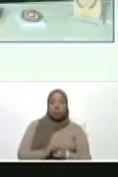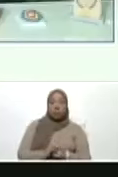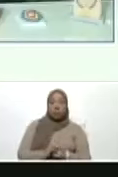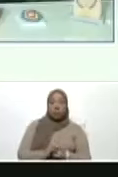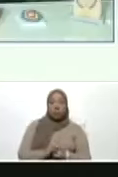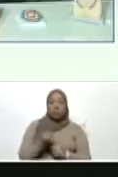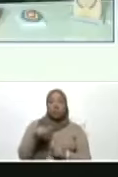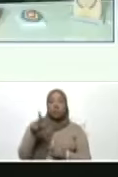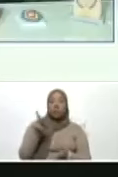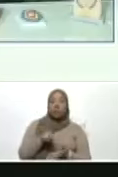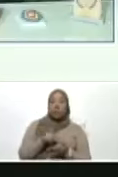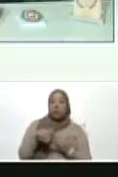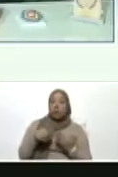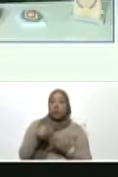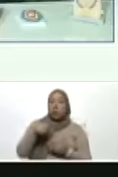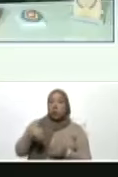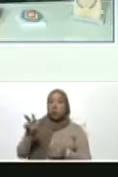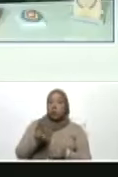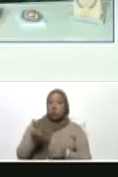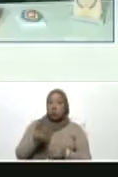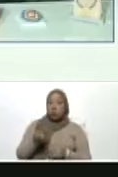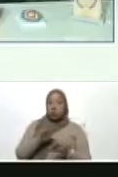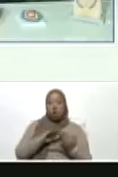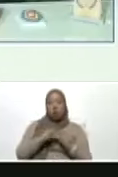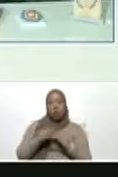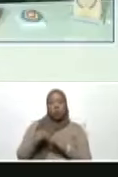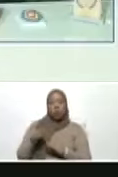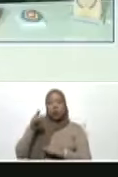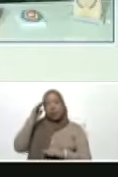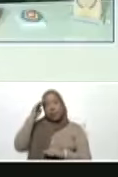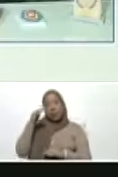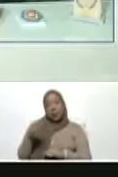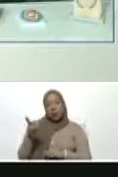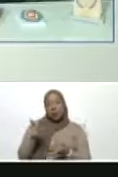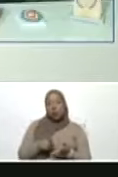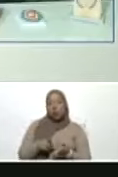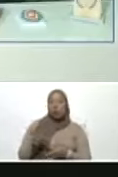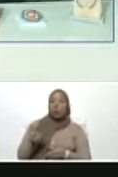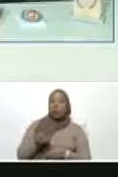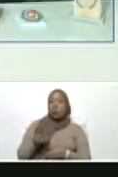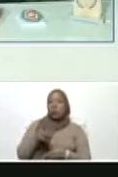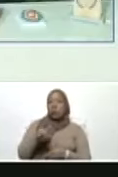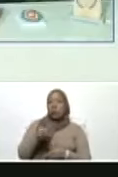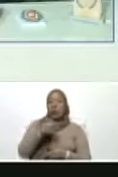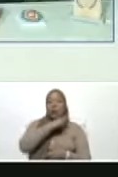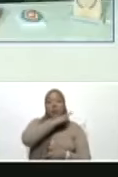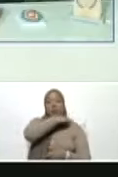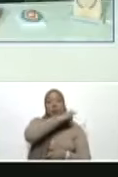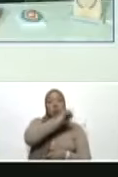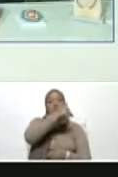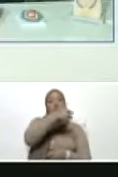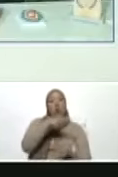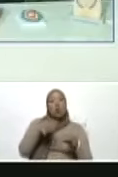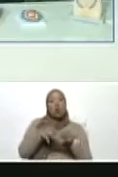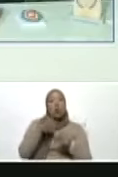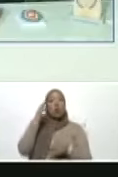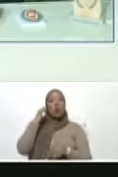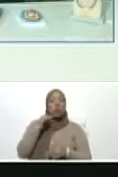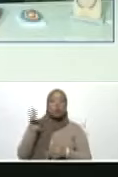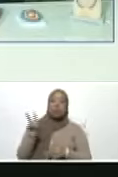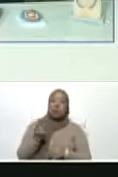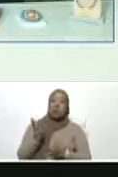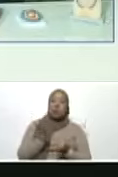para quedarse. Brigadas comunitarias militares. Allá tenemos a la directora de la Unidad Educativa